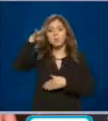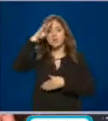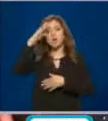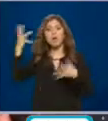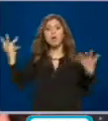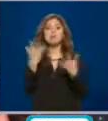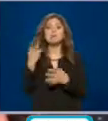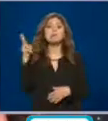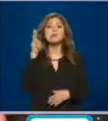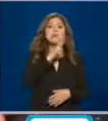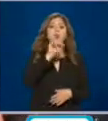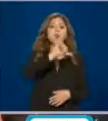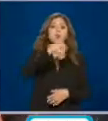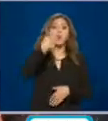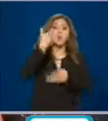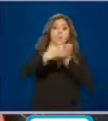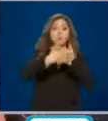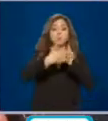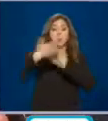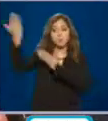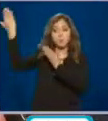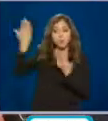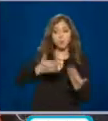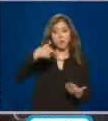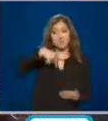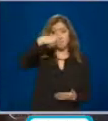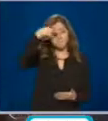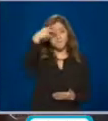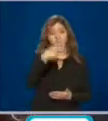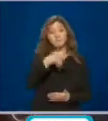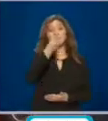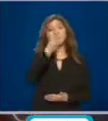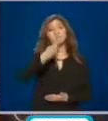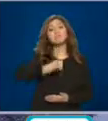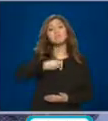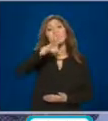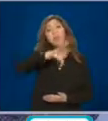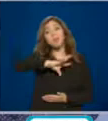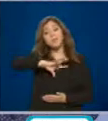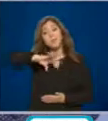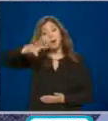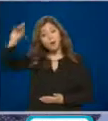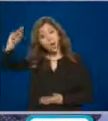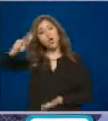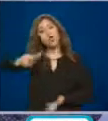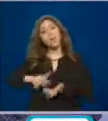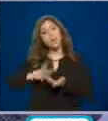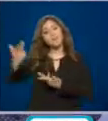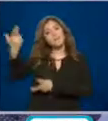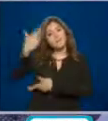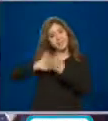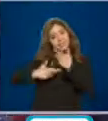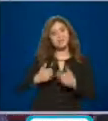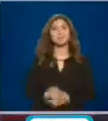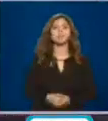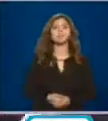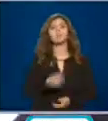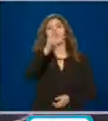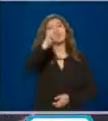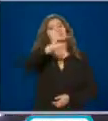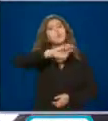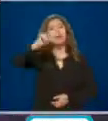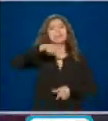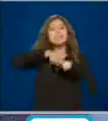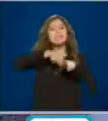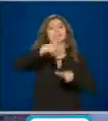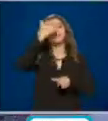programar inmediatamente otra visita a México porque lo hemos pasado tan bien. No nos queríamos ir, pero nos dicen que tenemos que irnos y volver. Disfruten de la República Mexicana. Oye, y